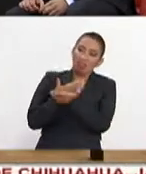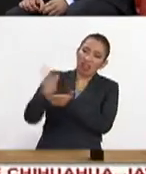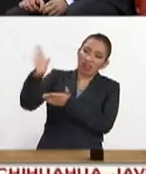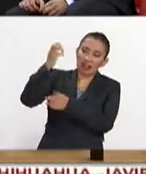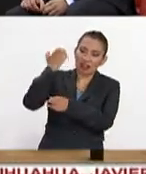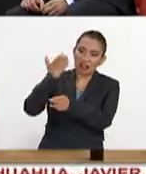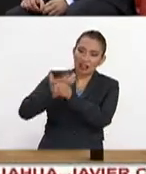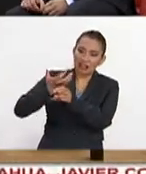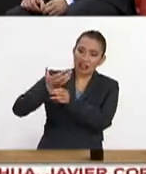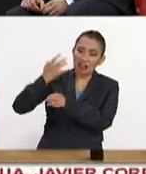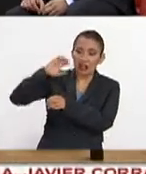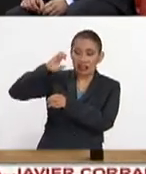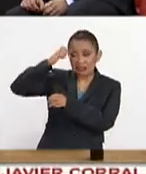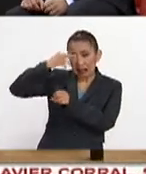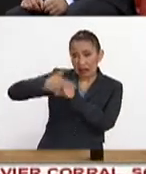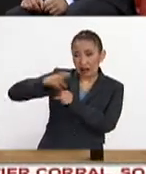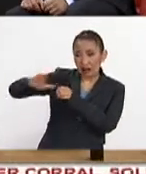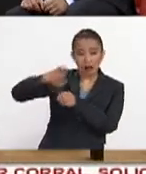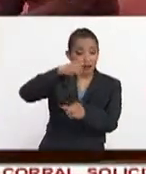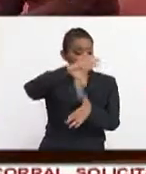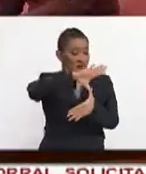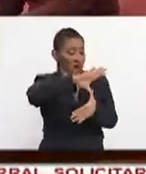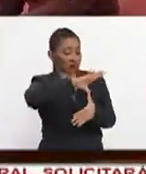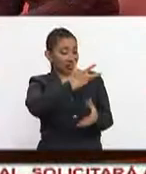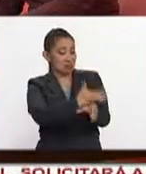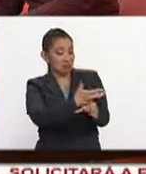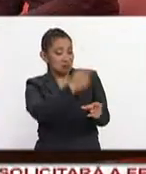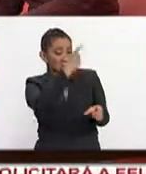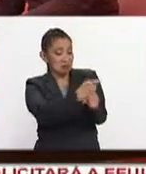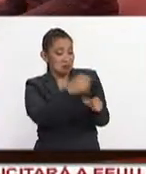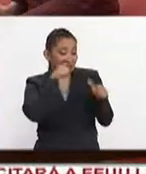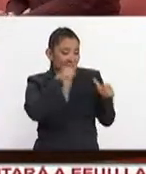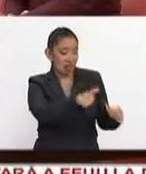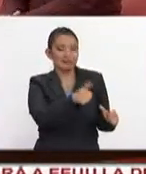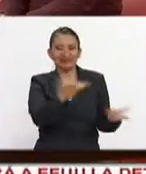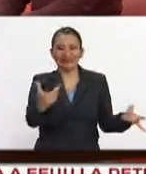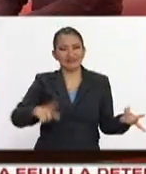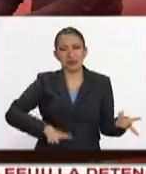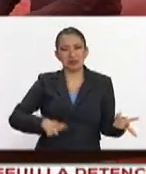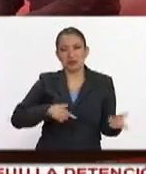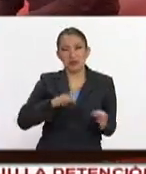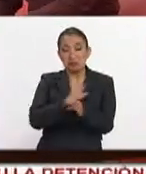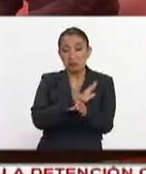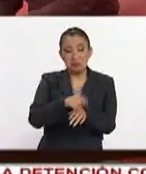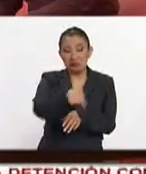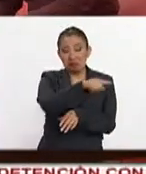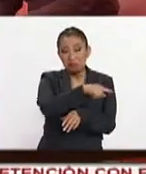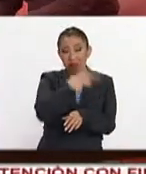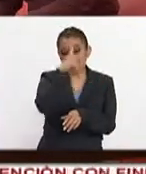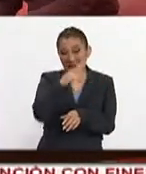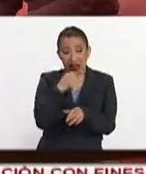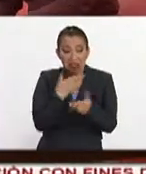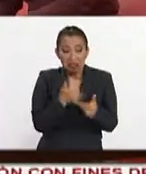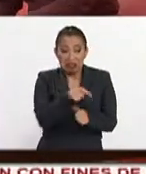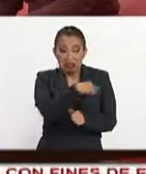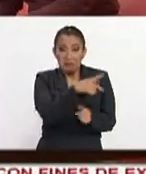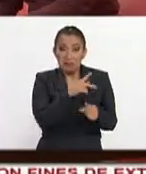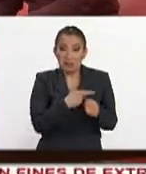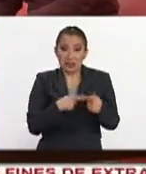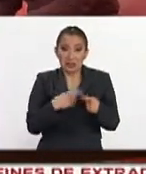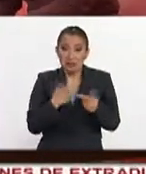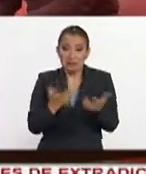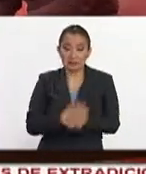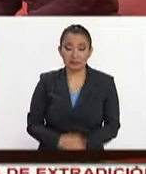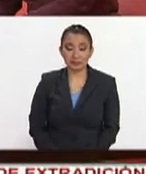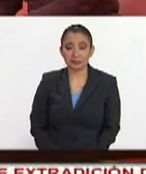anti-extranjeros, América primero, de la administración, cosa que pues no nos beneficia ni a los mexicanos ni a ningún otro